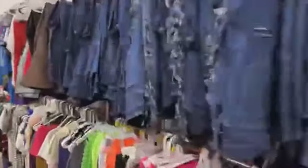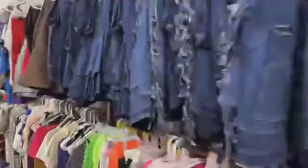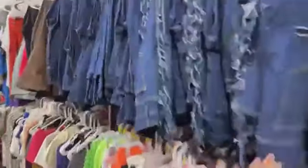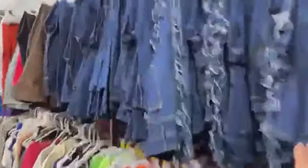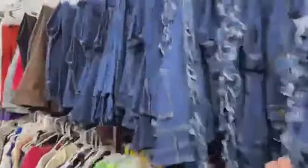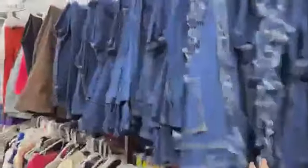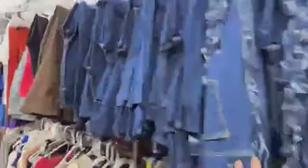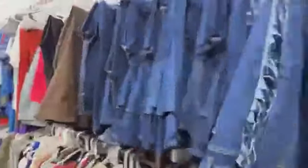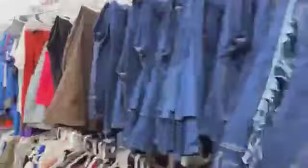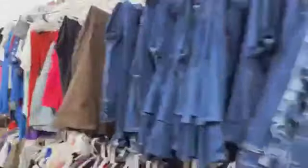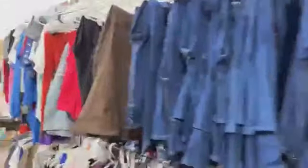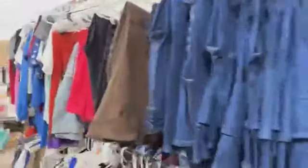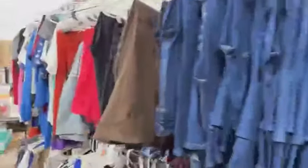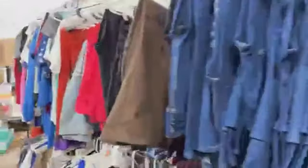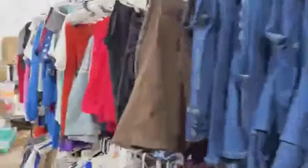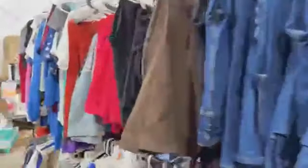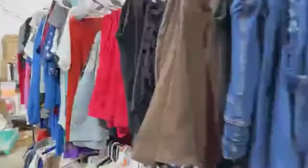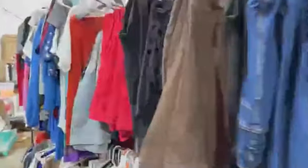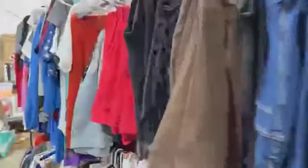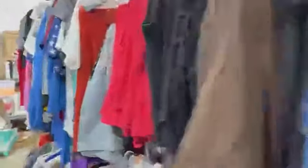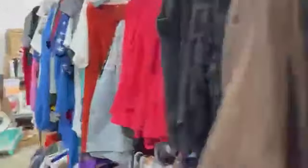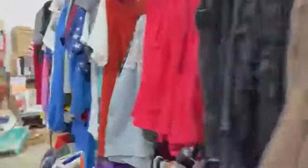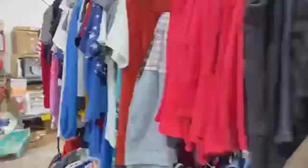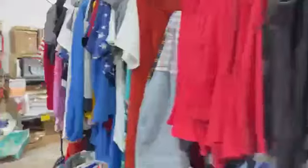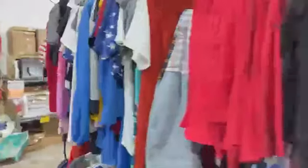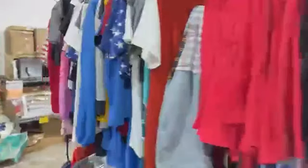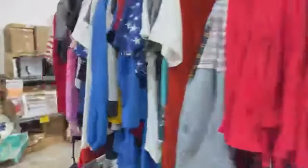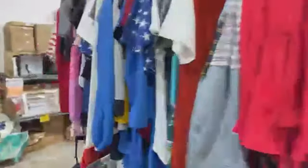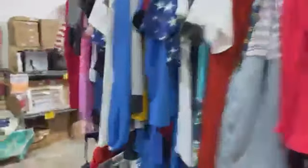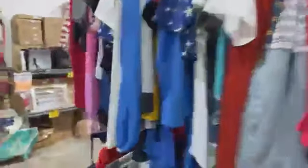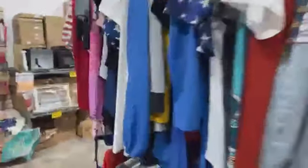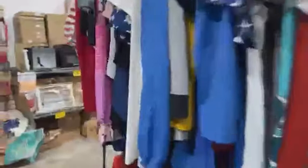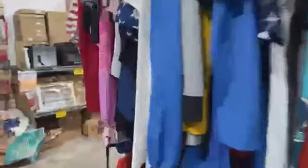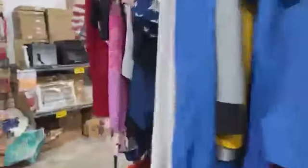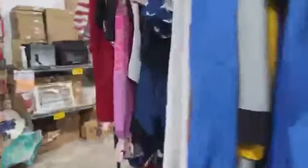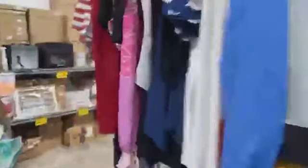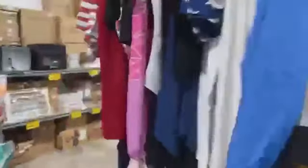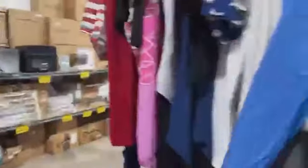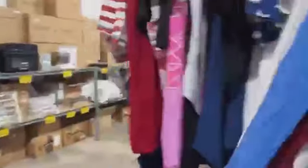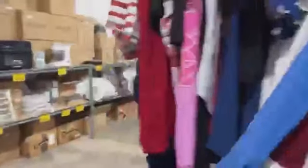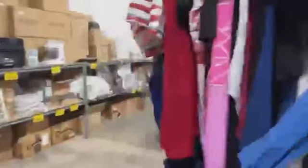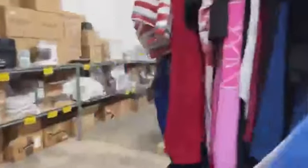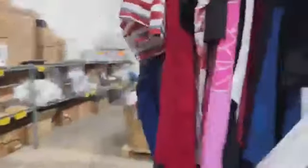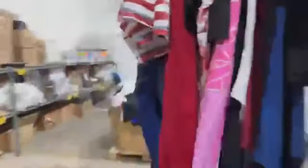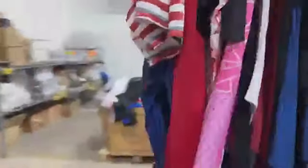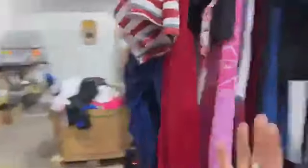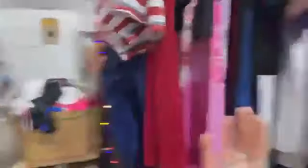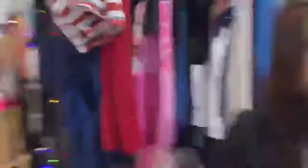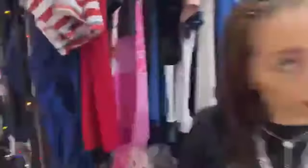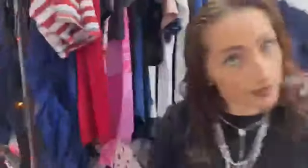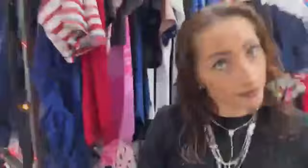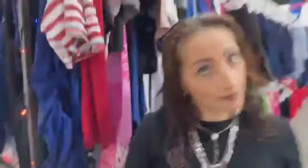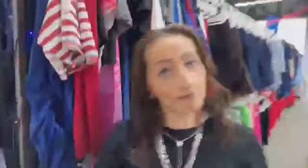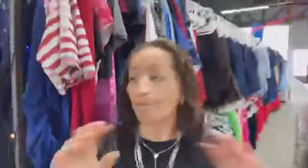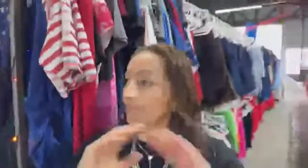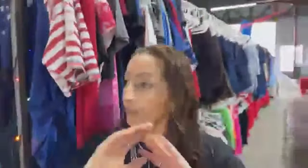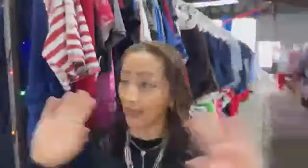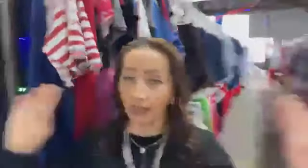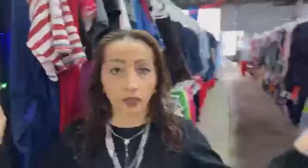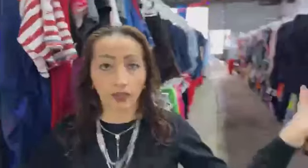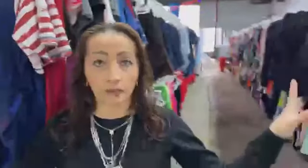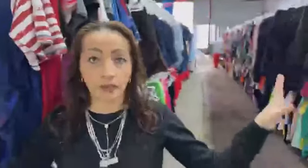Ropa nueva, nueva, traída, con etiqueta de Amazon, de Shein, de todo. Nosotros la sacamos aquí de las bolsitas.